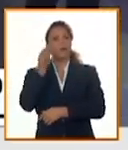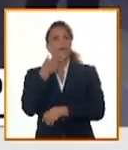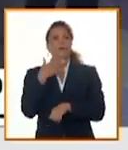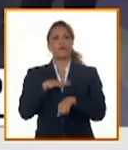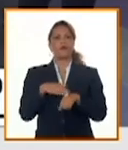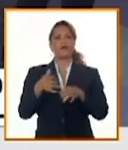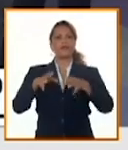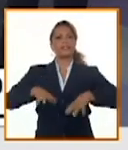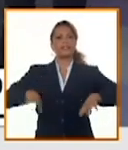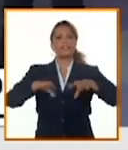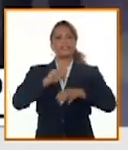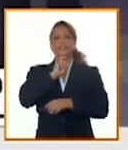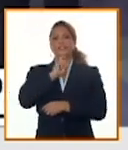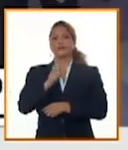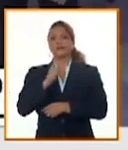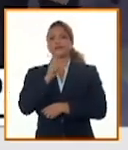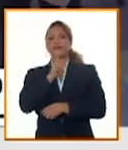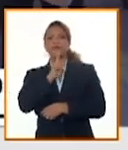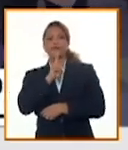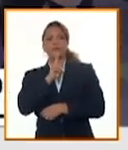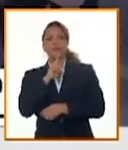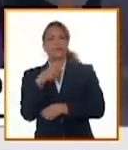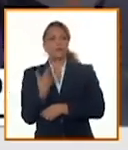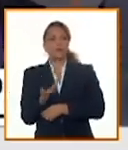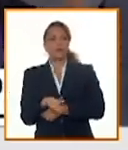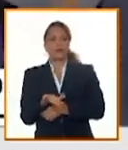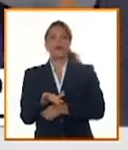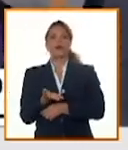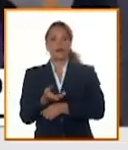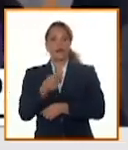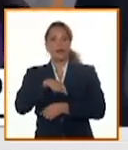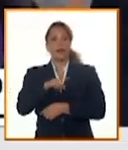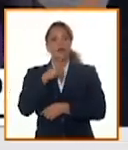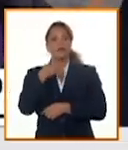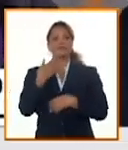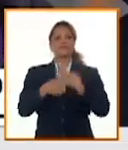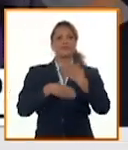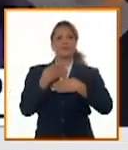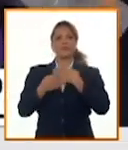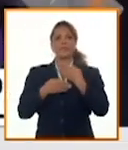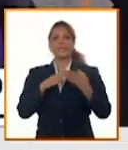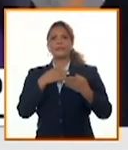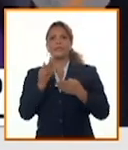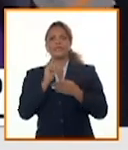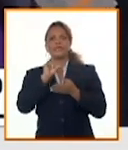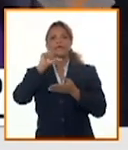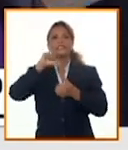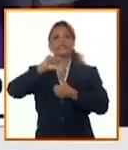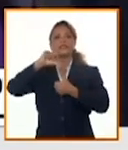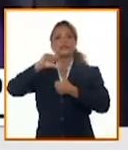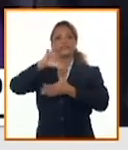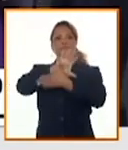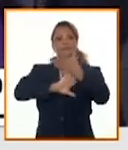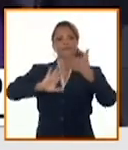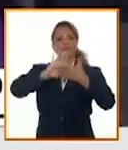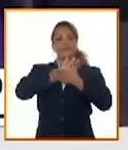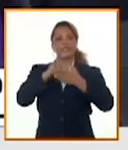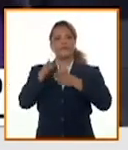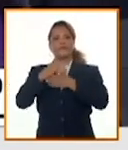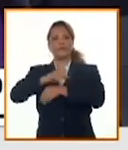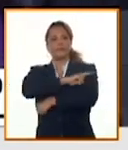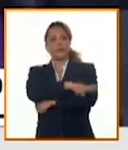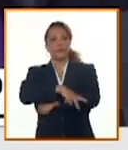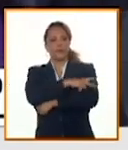crisis hídrica vemos que ya crea y también intensifica conflictos en Centroamérica por ejemplo países que ya